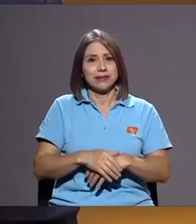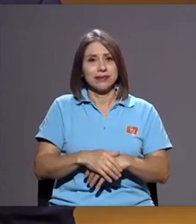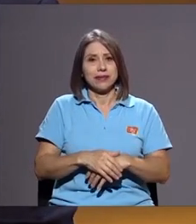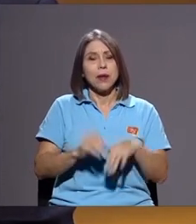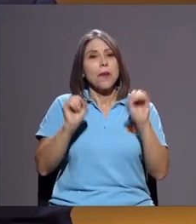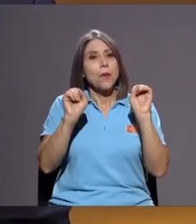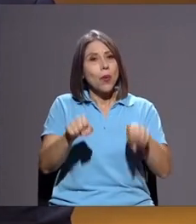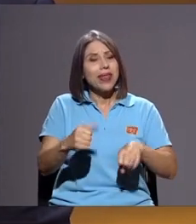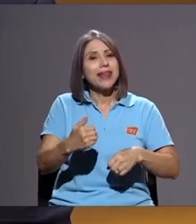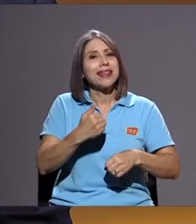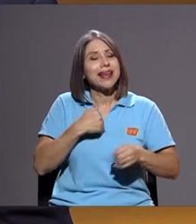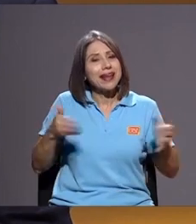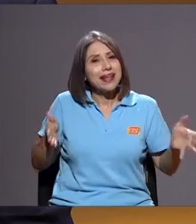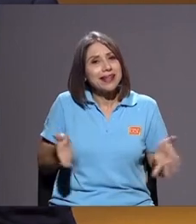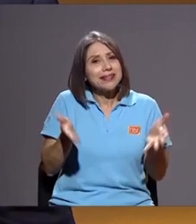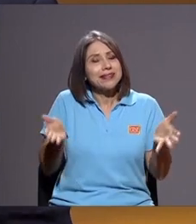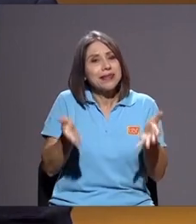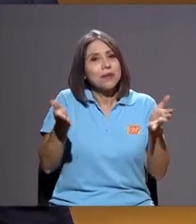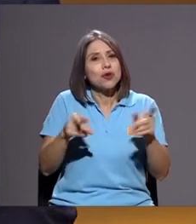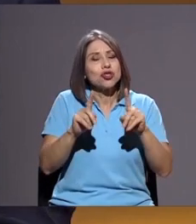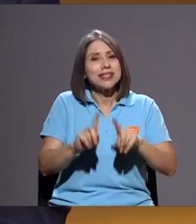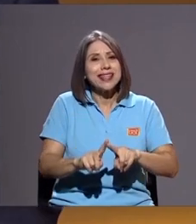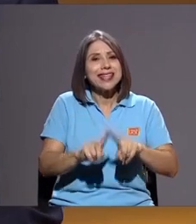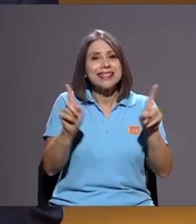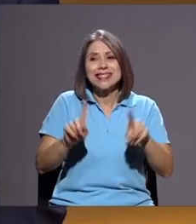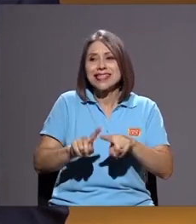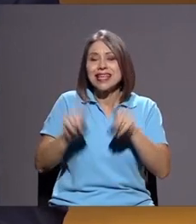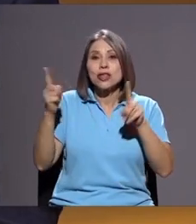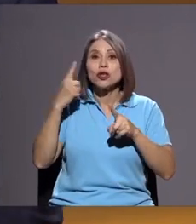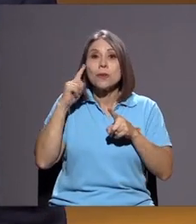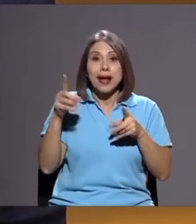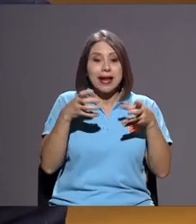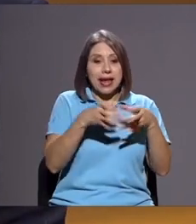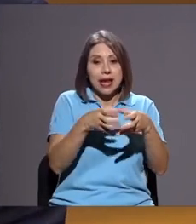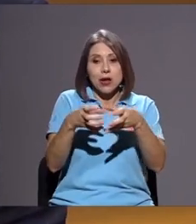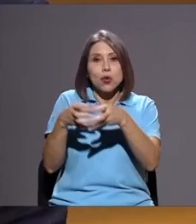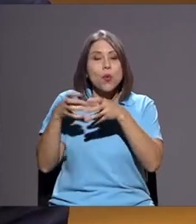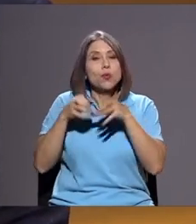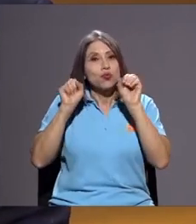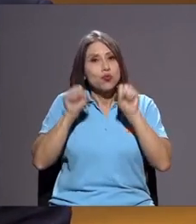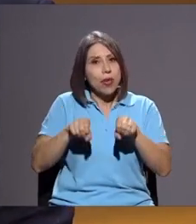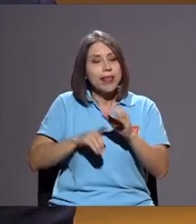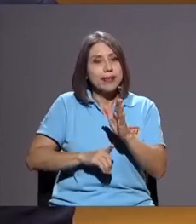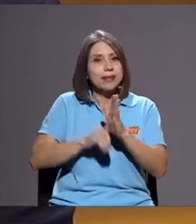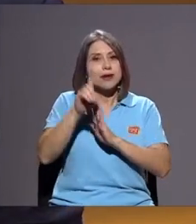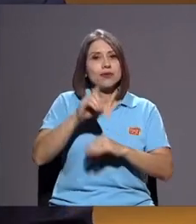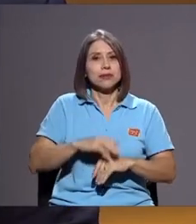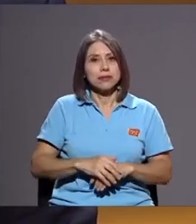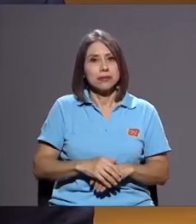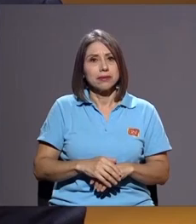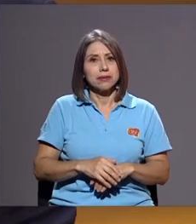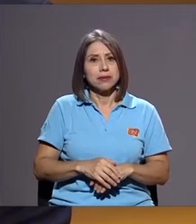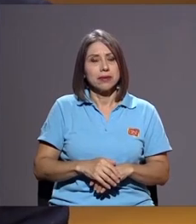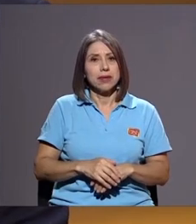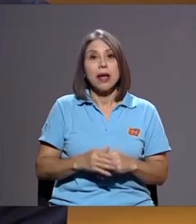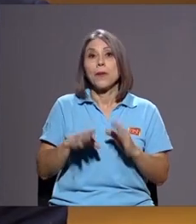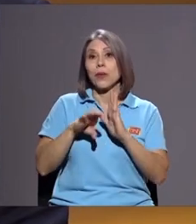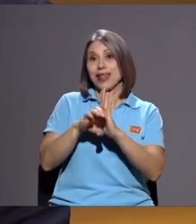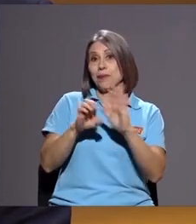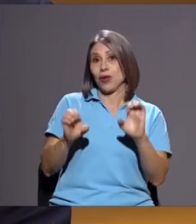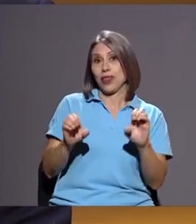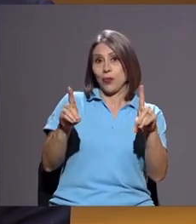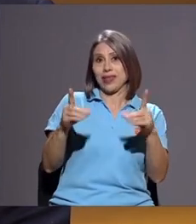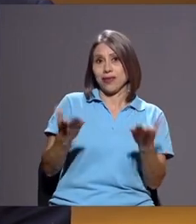estímulos distintos para que ciertos sectores puedan en realidad desarrollarse el poder en el caso educativo